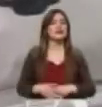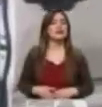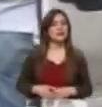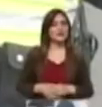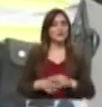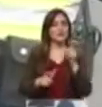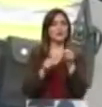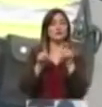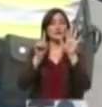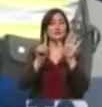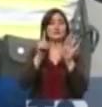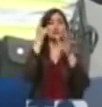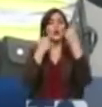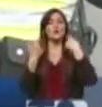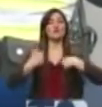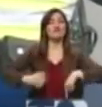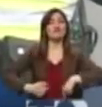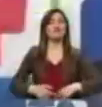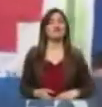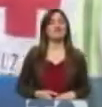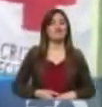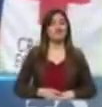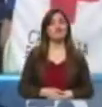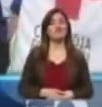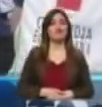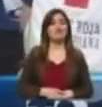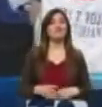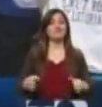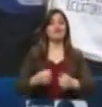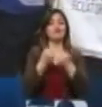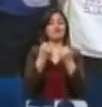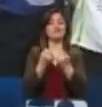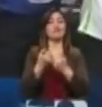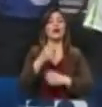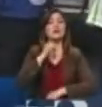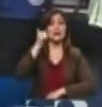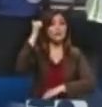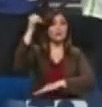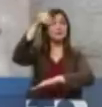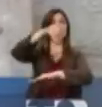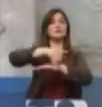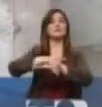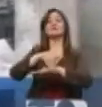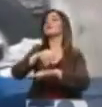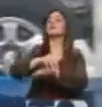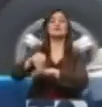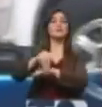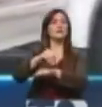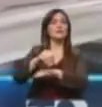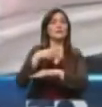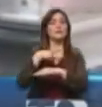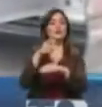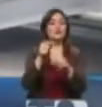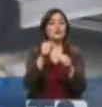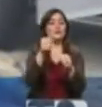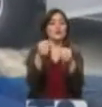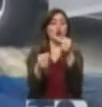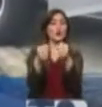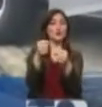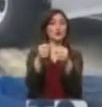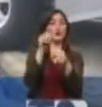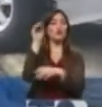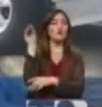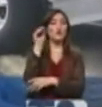6 personas resultaron heridas producto de un accidente de tránsito que se registró la tarde de este miércoles entre una camioneta y